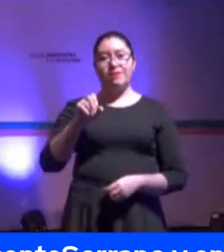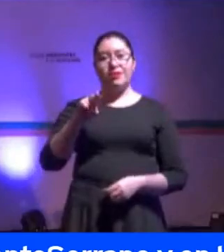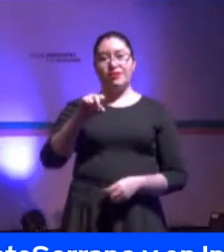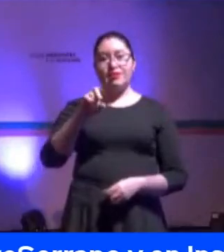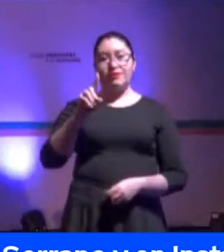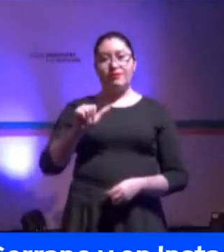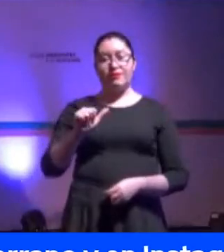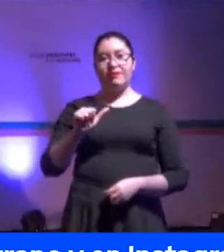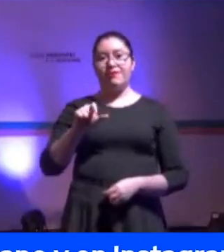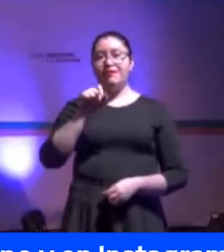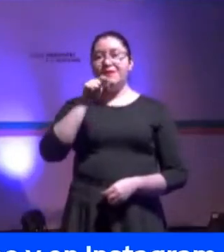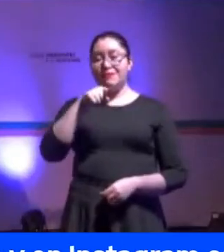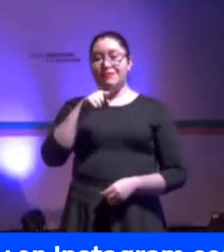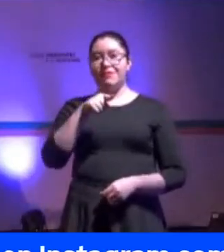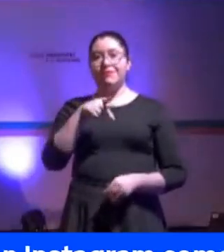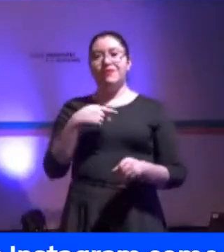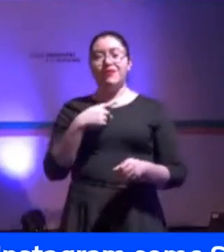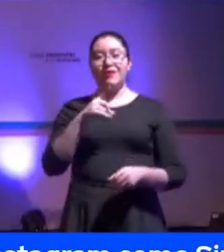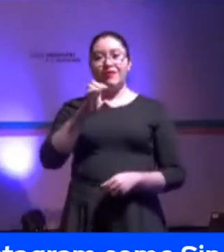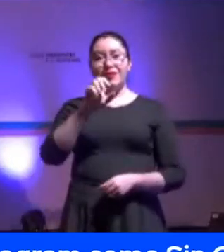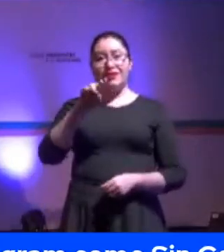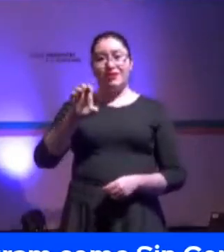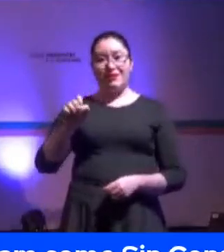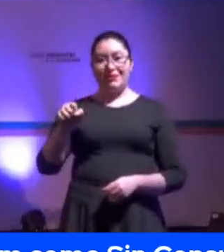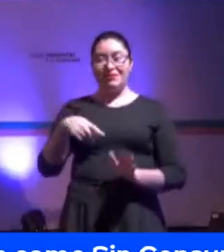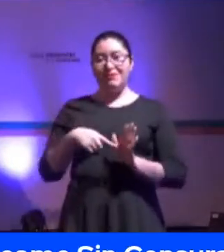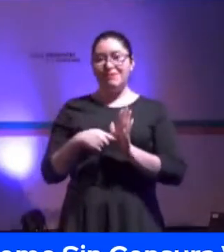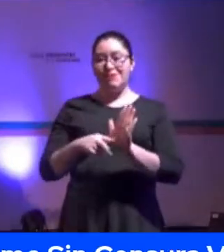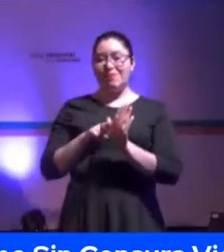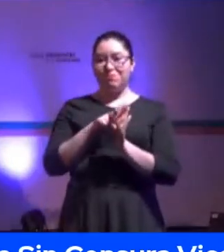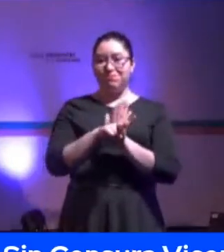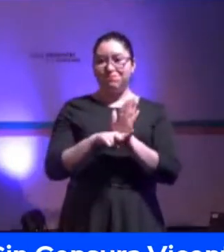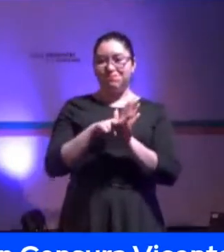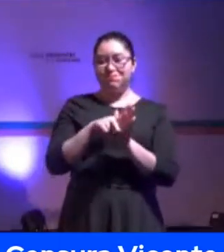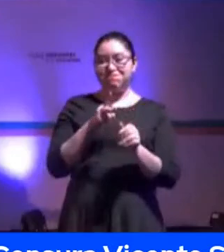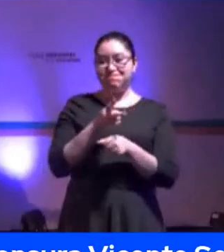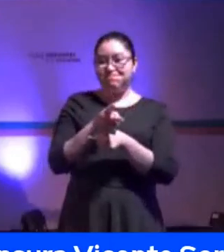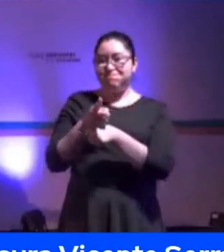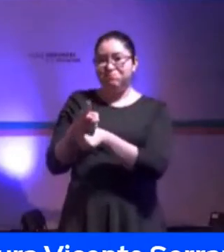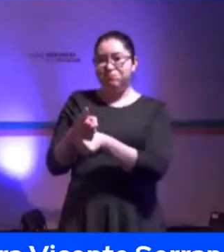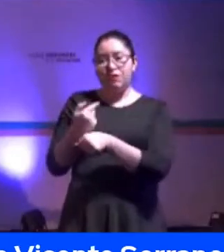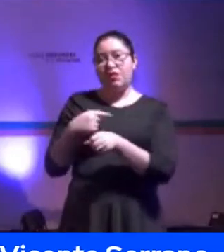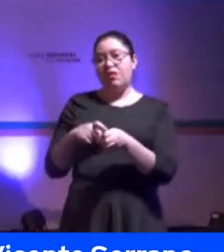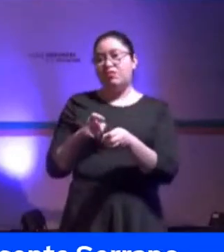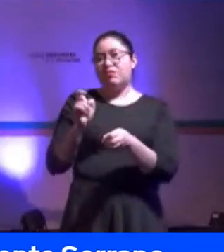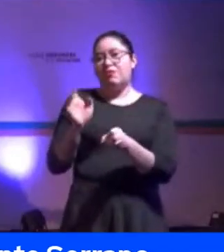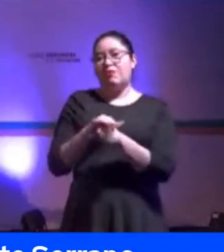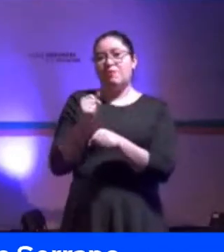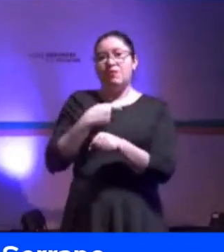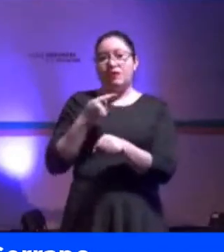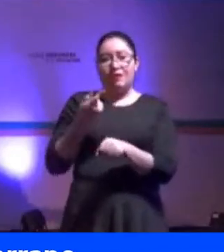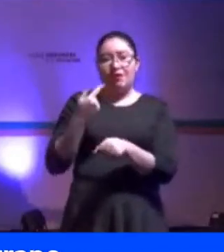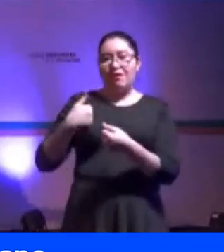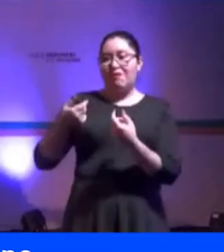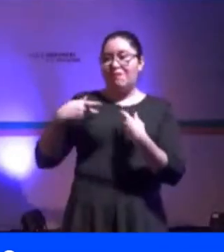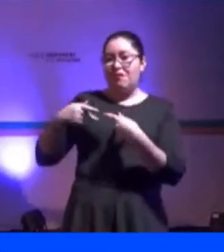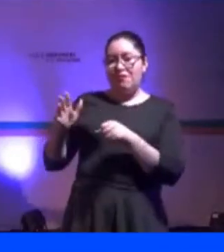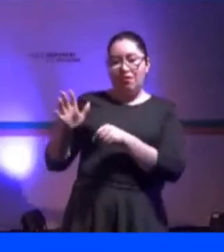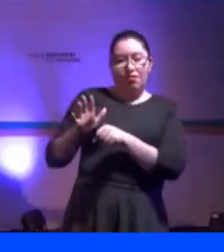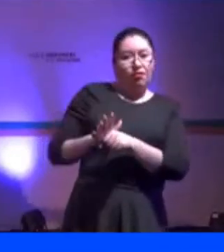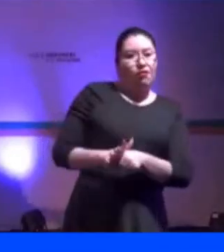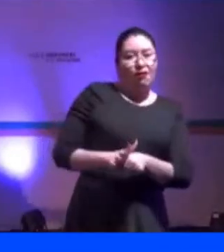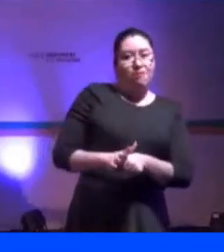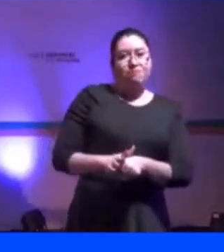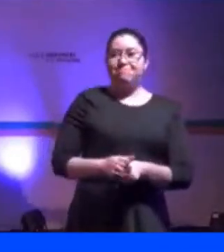mismo Zócalo grabó a Denise Dresser y terminó saliéndose porque no soportó la presión social? Esos son